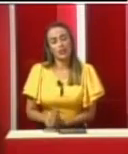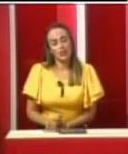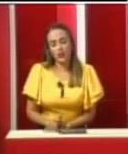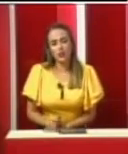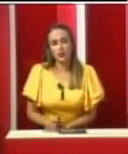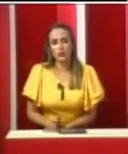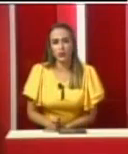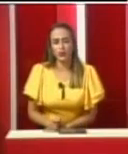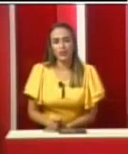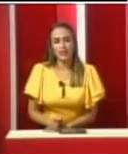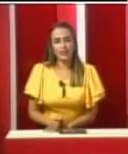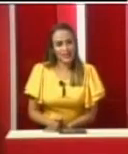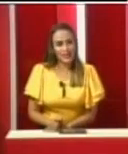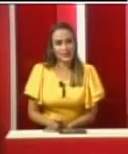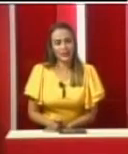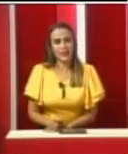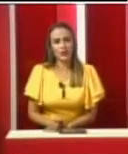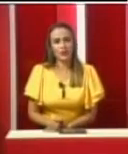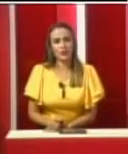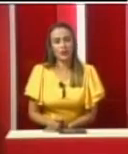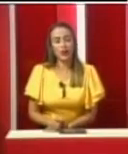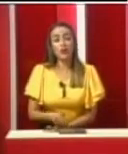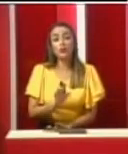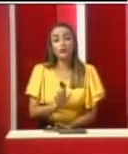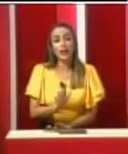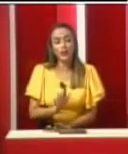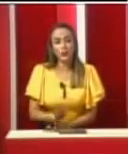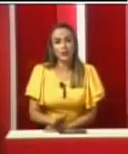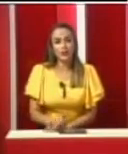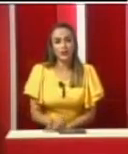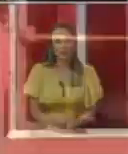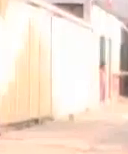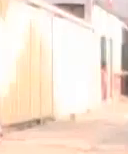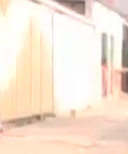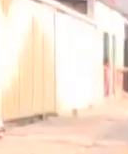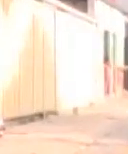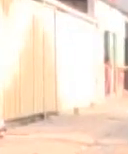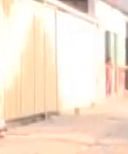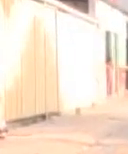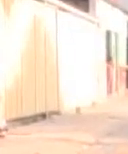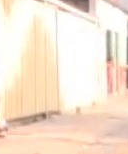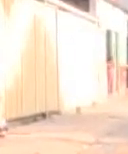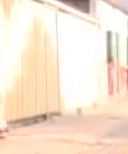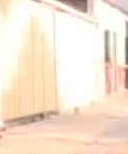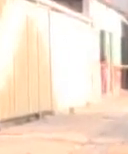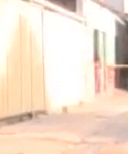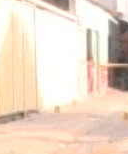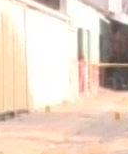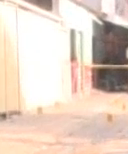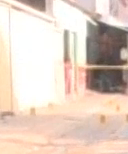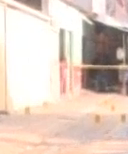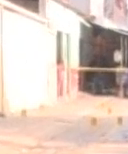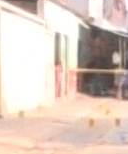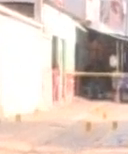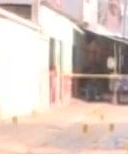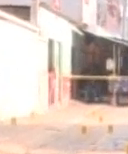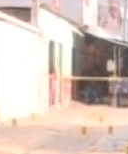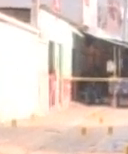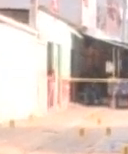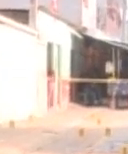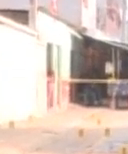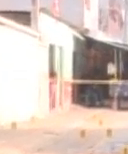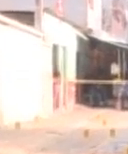situación y no es justo ya es necesario que se ponga un alto a esta situación que tanto nos está afectando